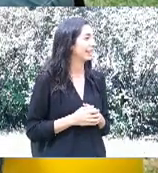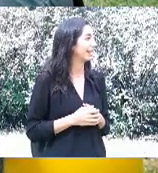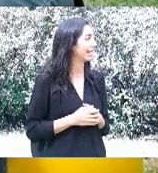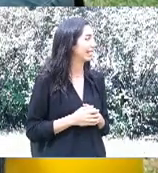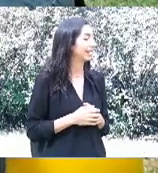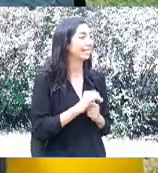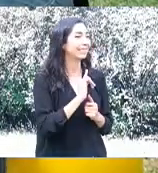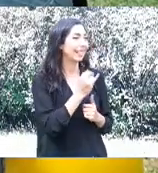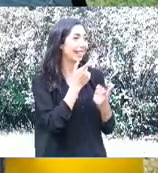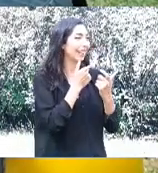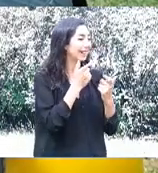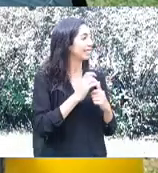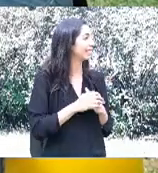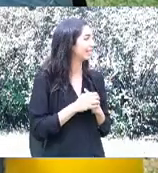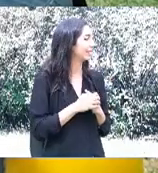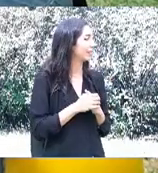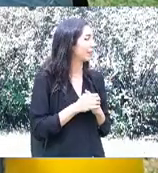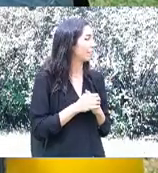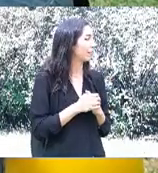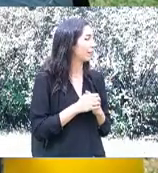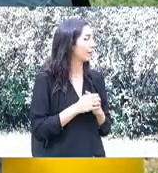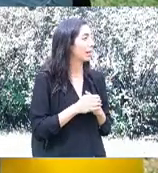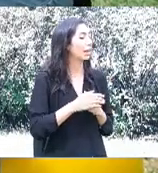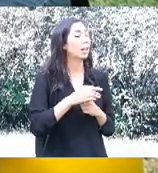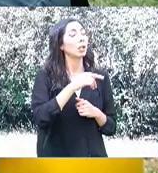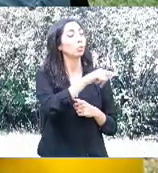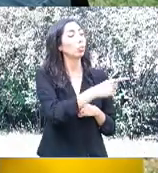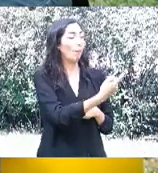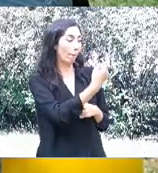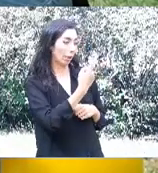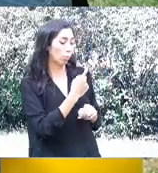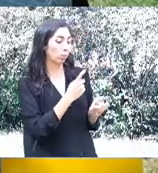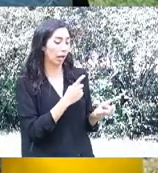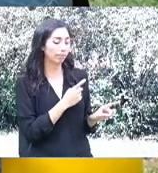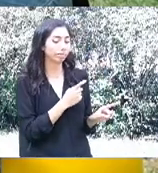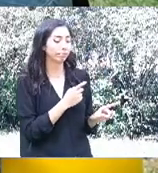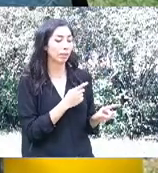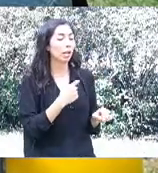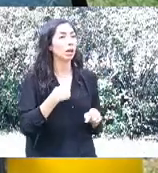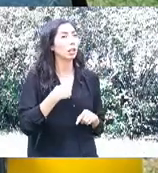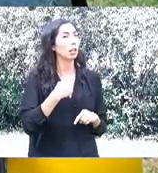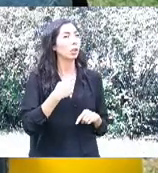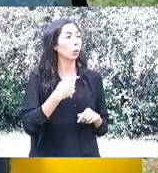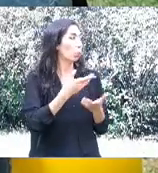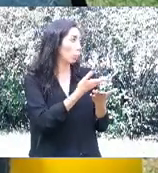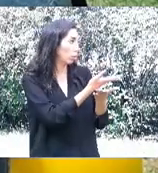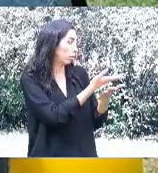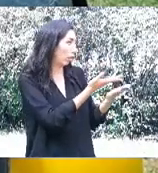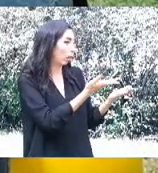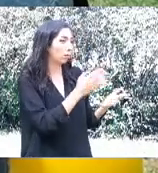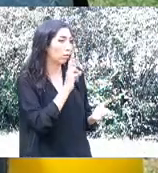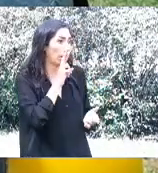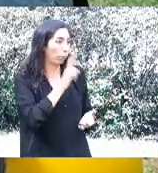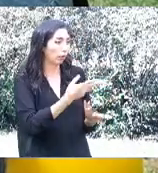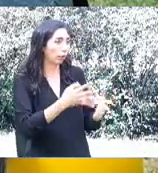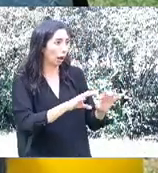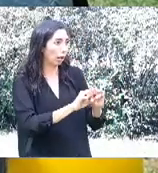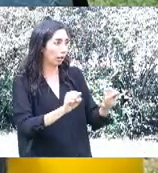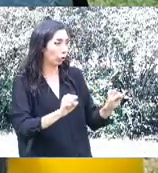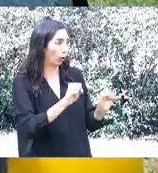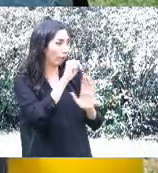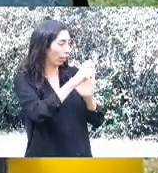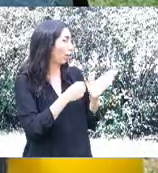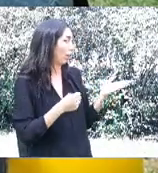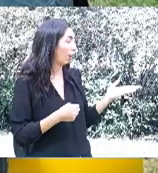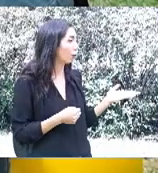e Eh bueno a partir de tu pregunta creo que eh ustedes la responden ahí en el en el video que